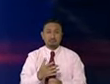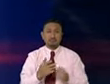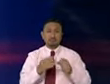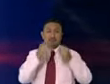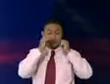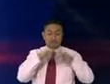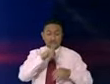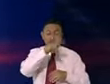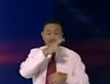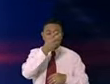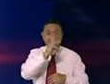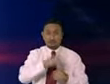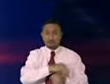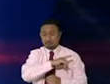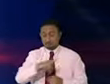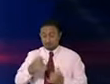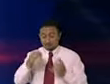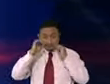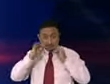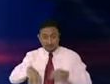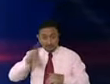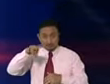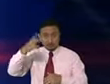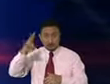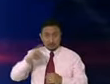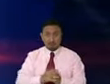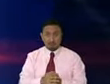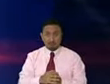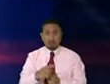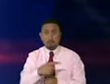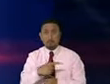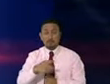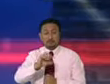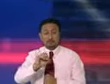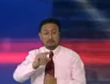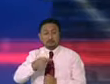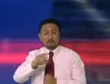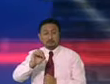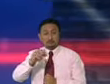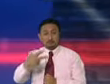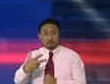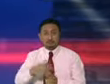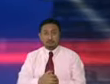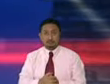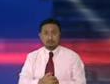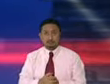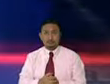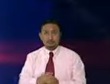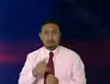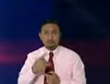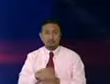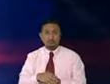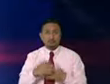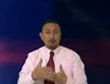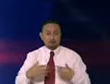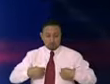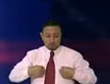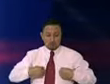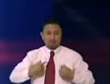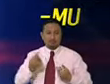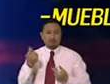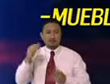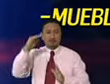a septiembre del 2017 es de menos 0.03%. La baja de precios en artículos como prendas de vestir,